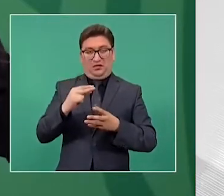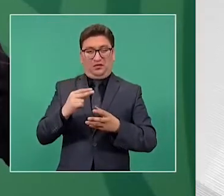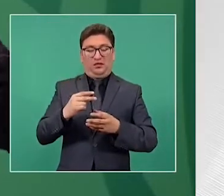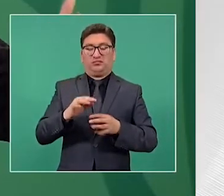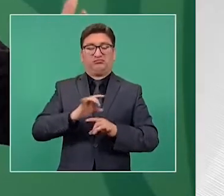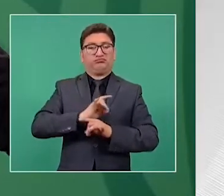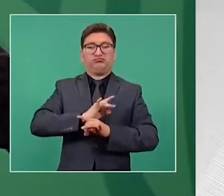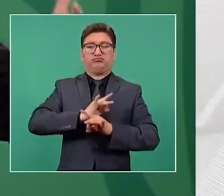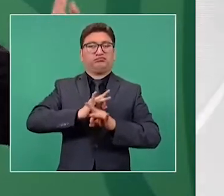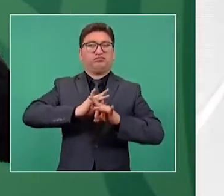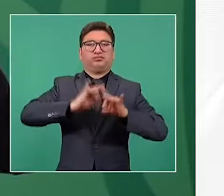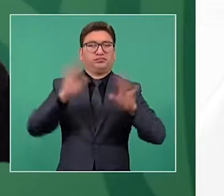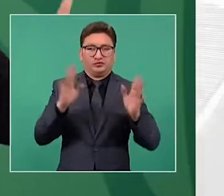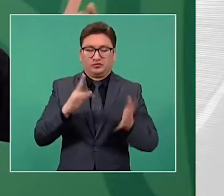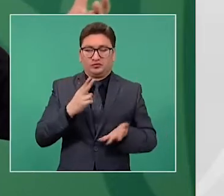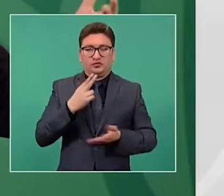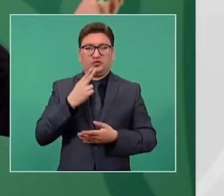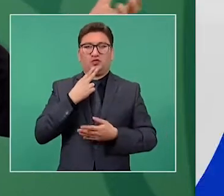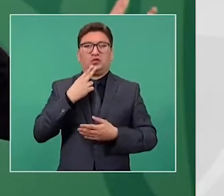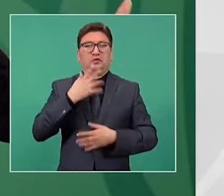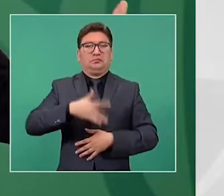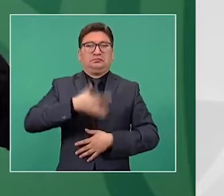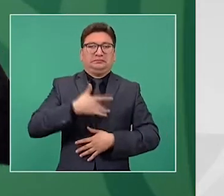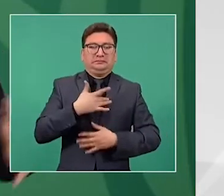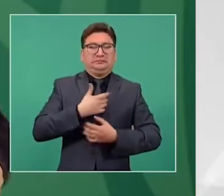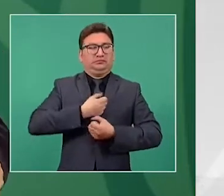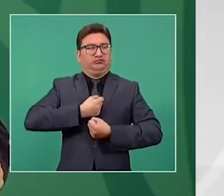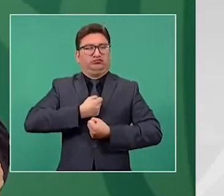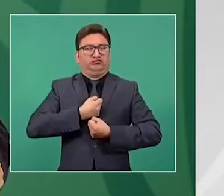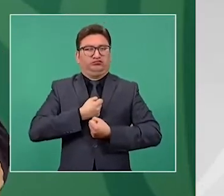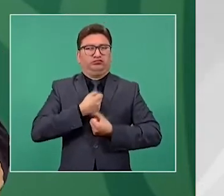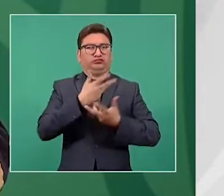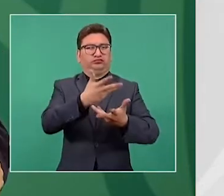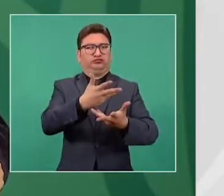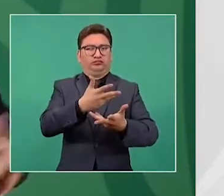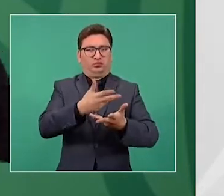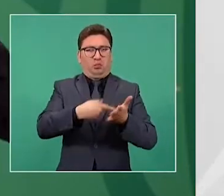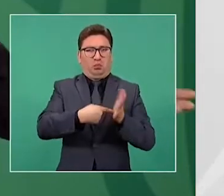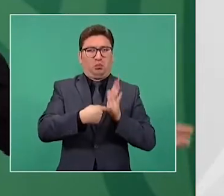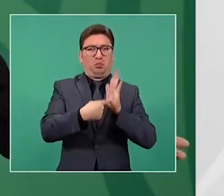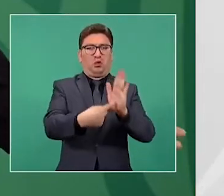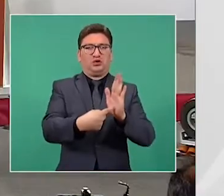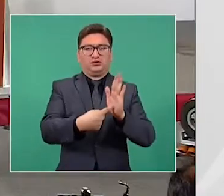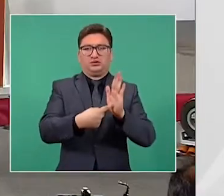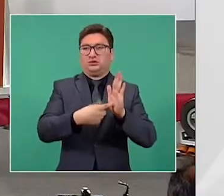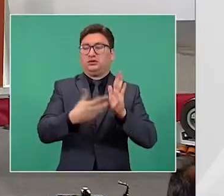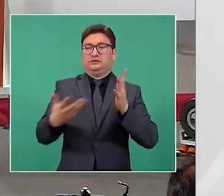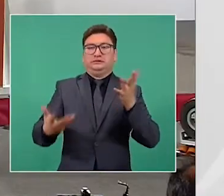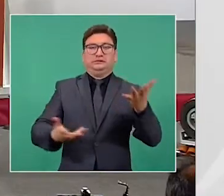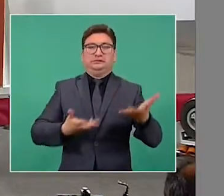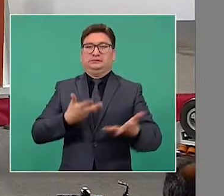emerge, se expresa, se manifiesta, y ya no saben cómo